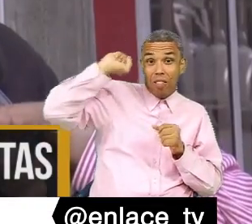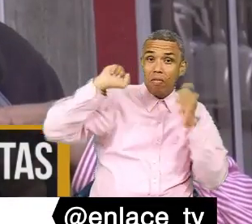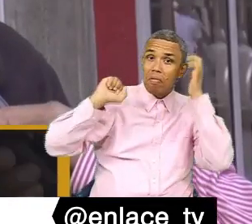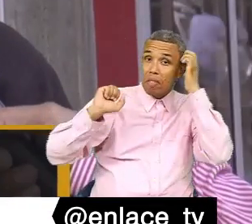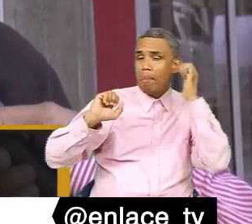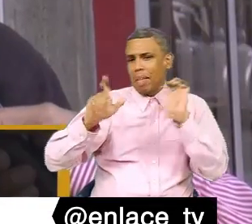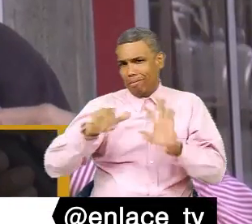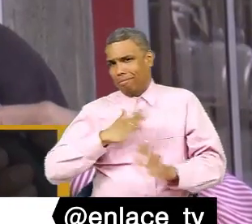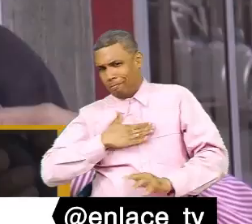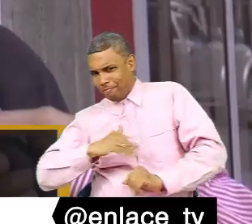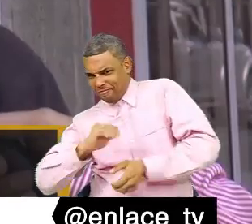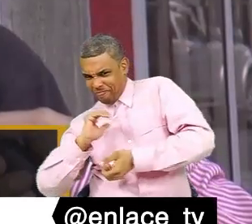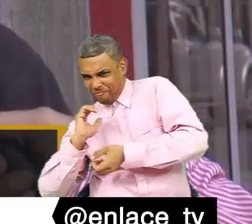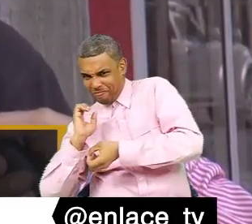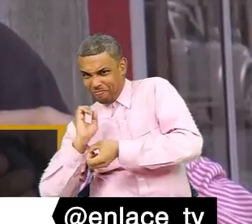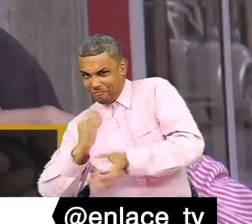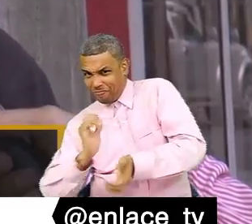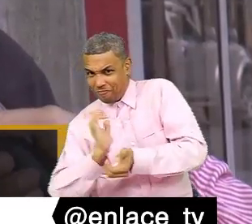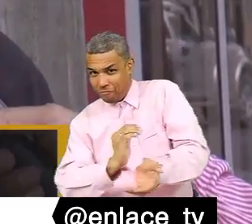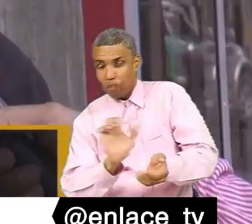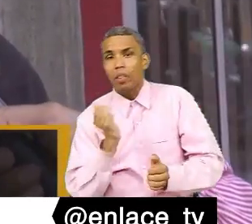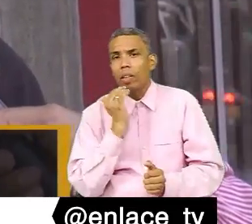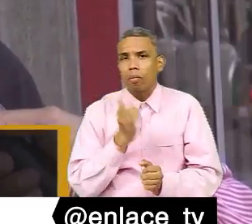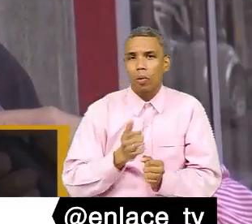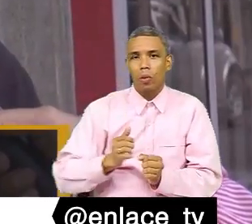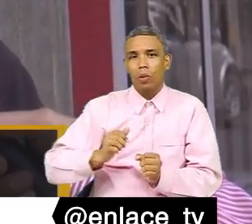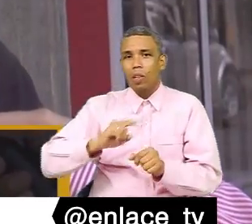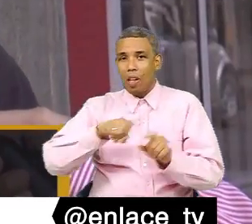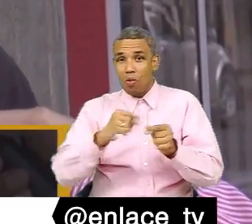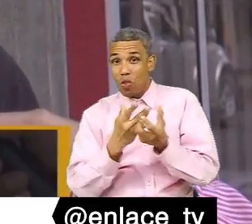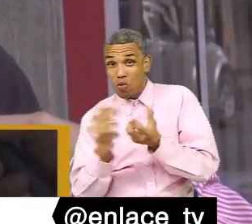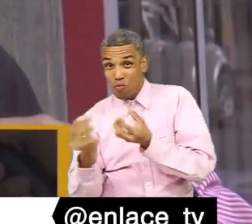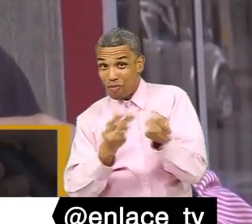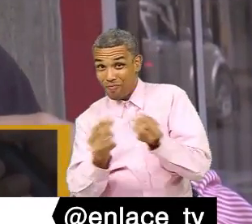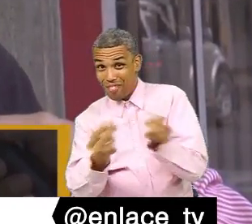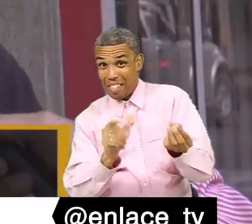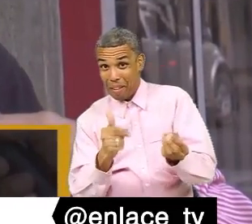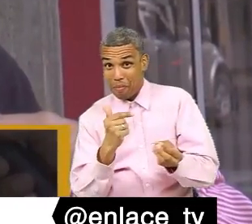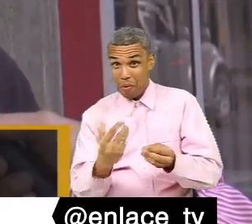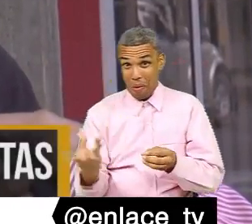damas queremos darle, por ejemplo, los primeros 5 equipos que vengan a inscribirse, le vamos a regalar las